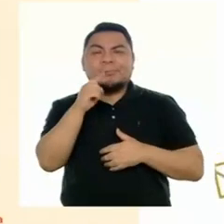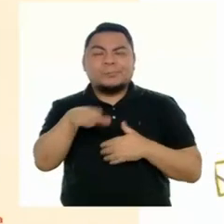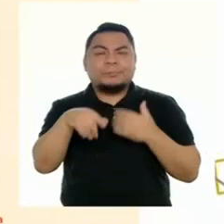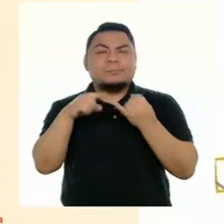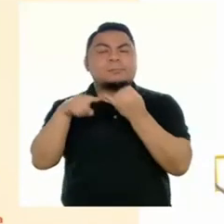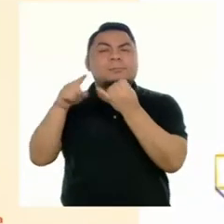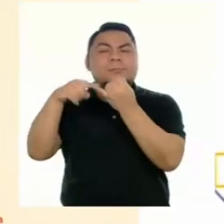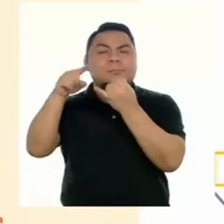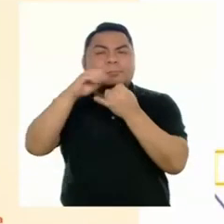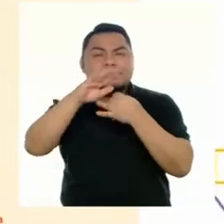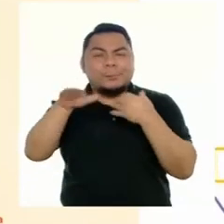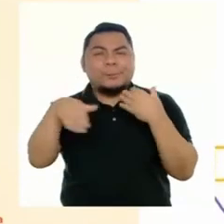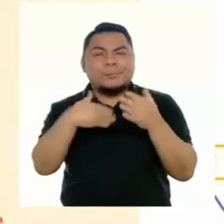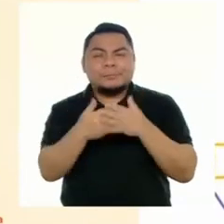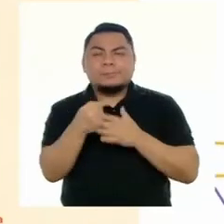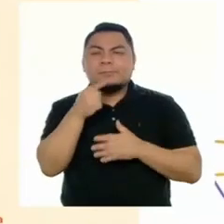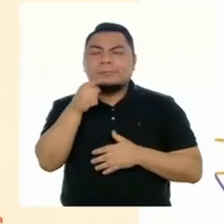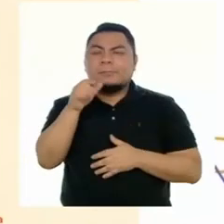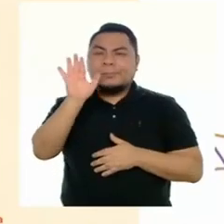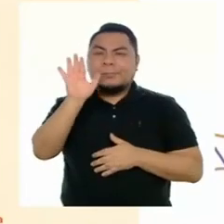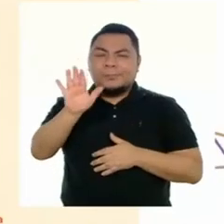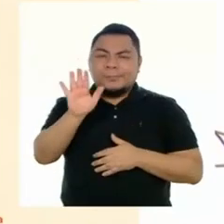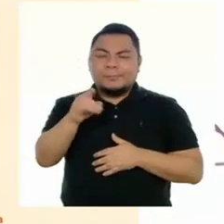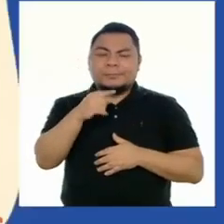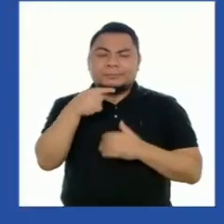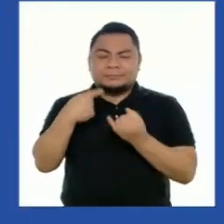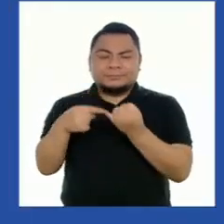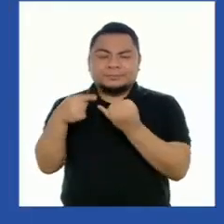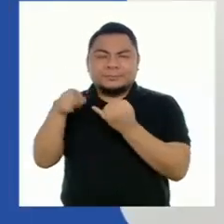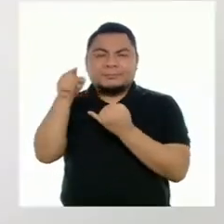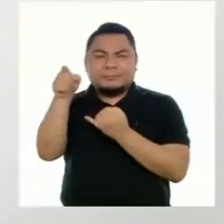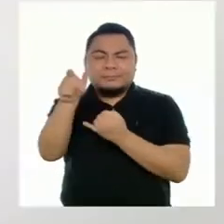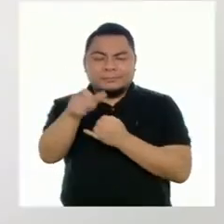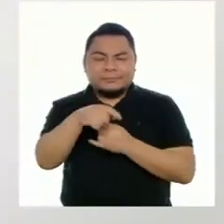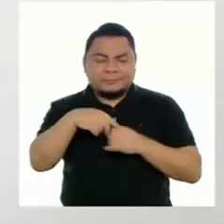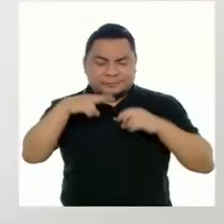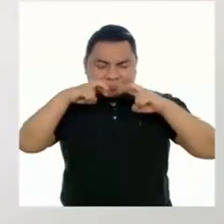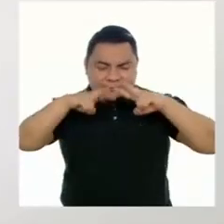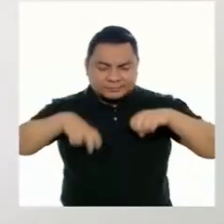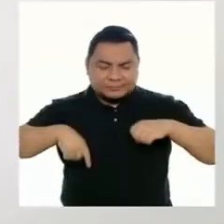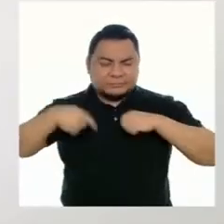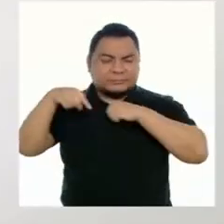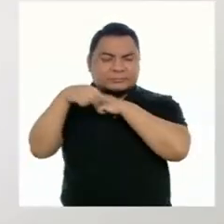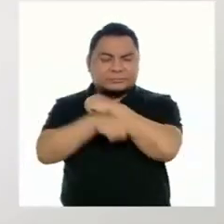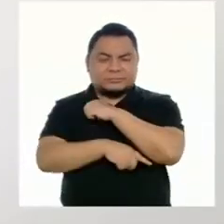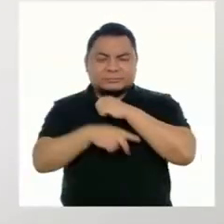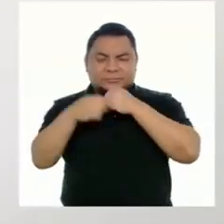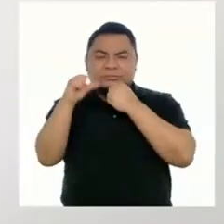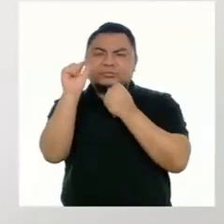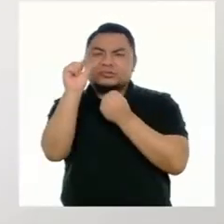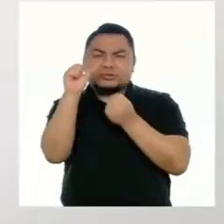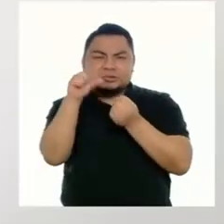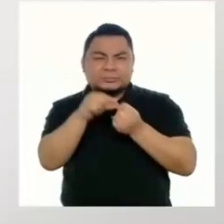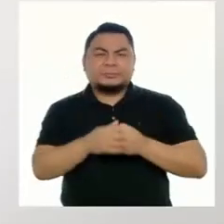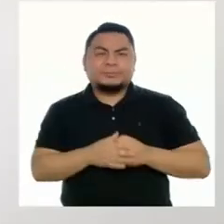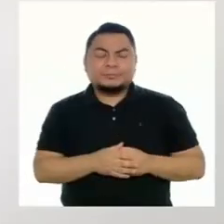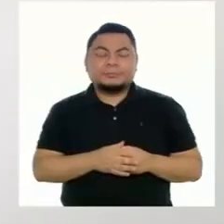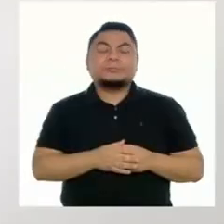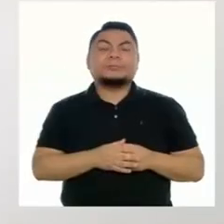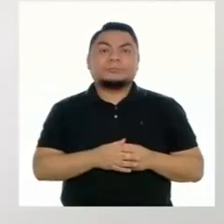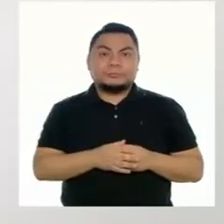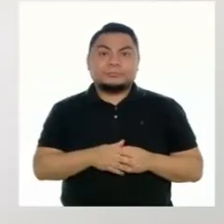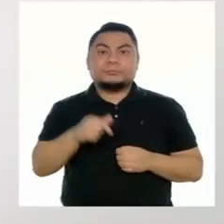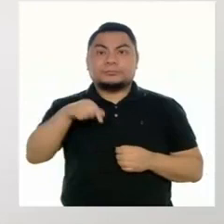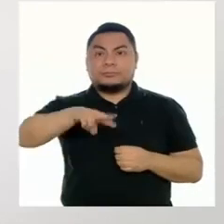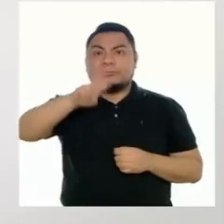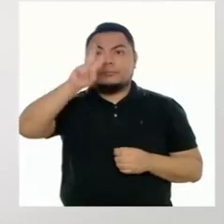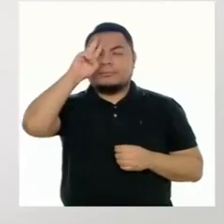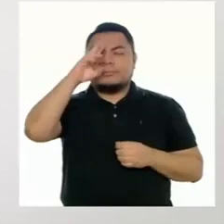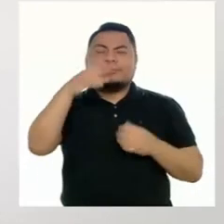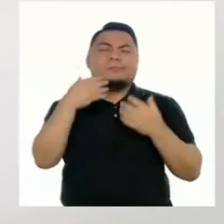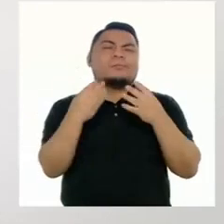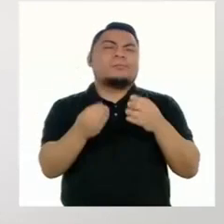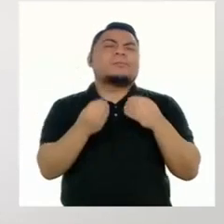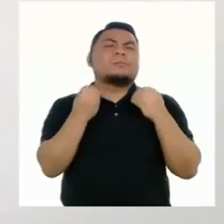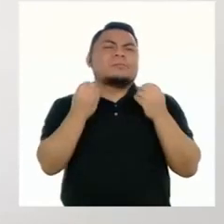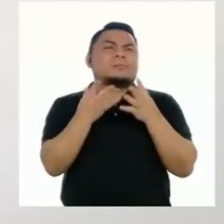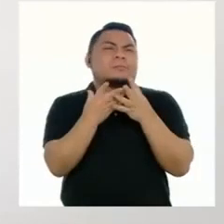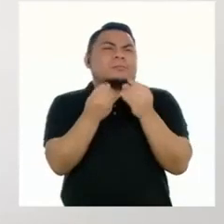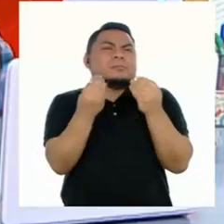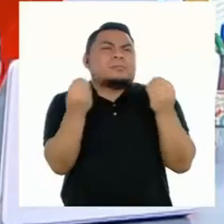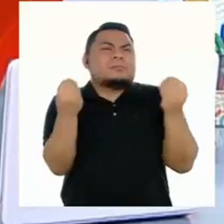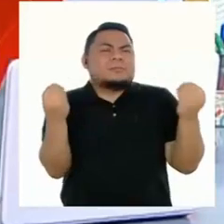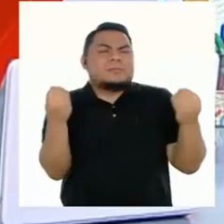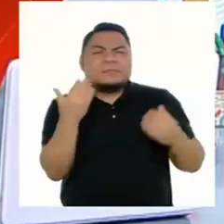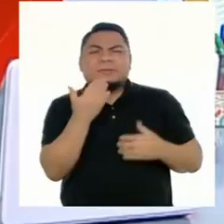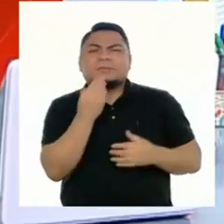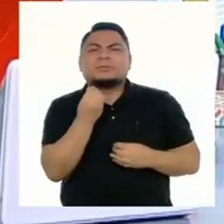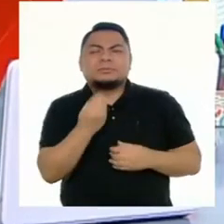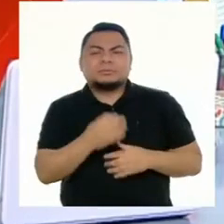la variación de los genes de cada especie. ¿Por qué crees que Perú es un país rico en diversidad